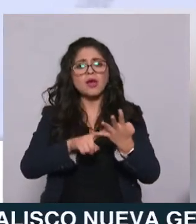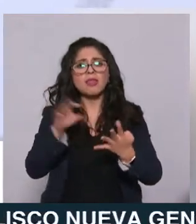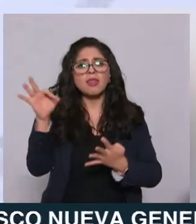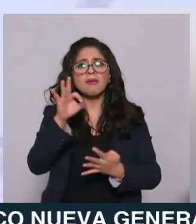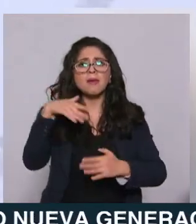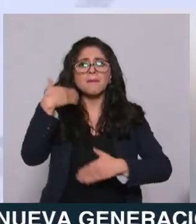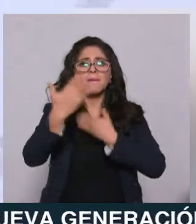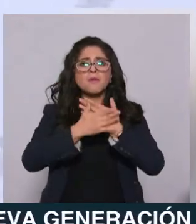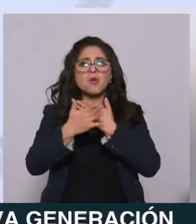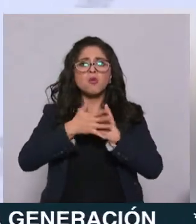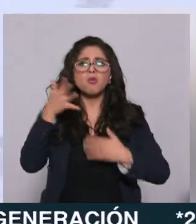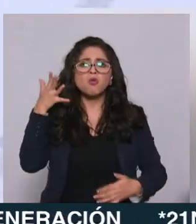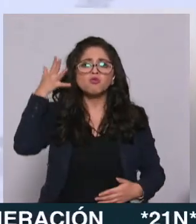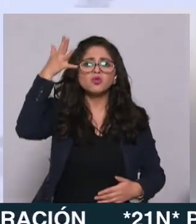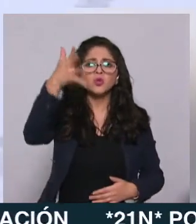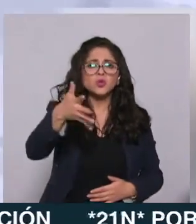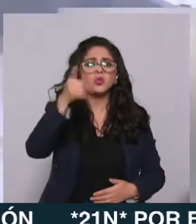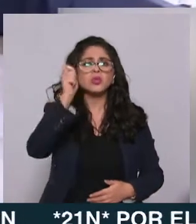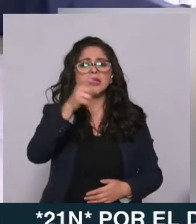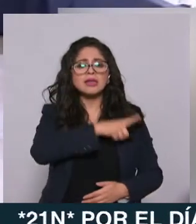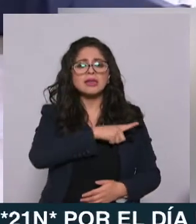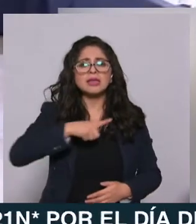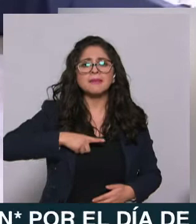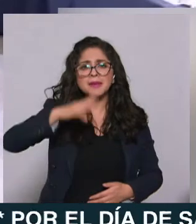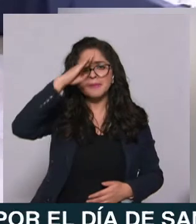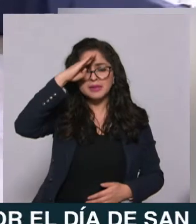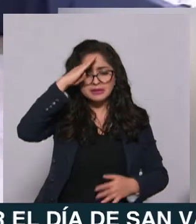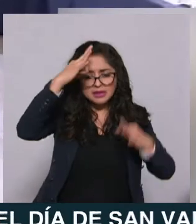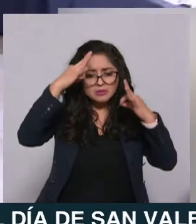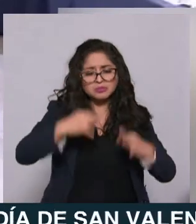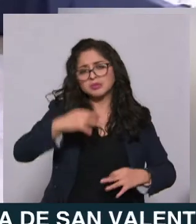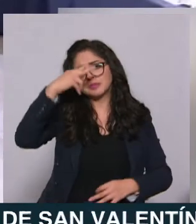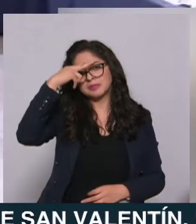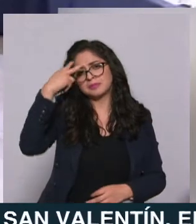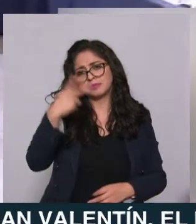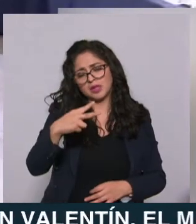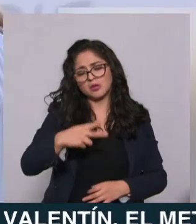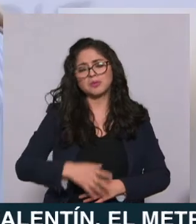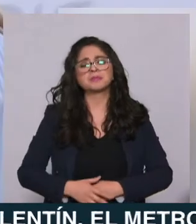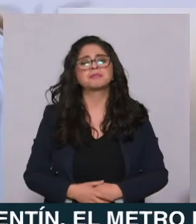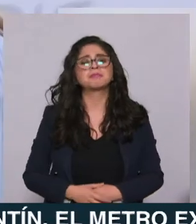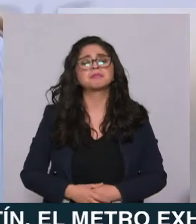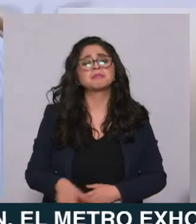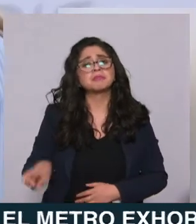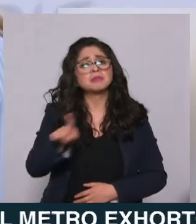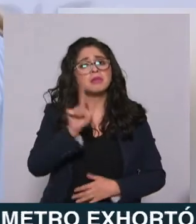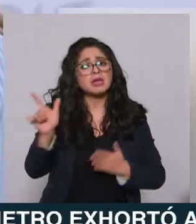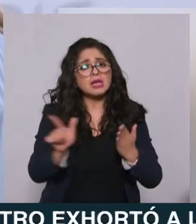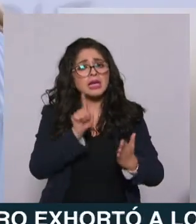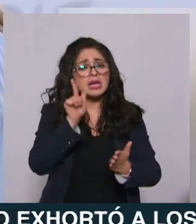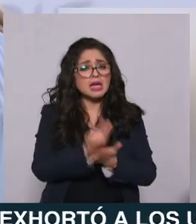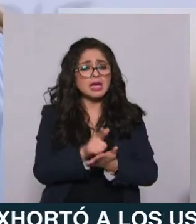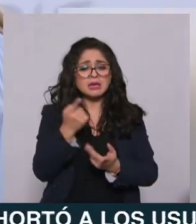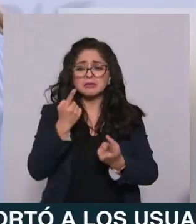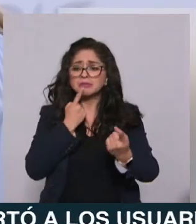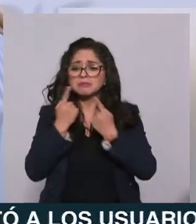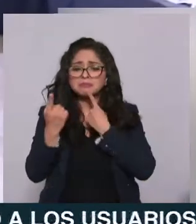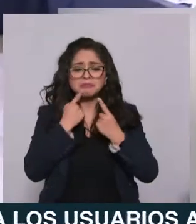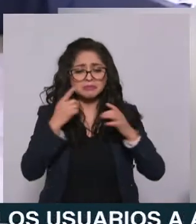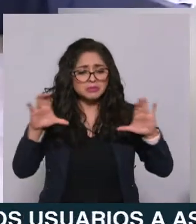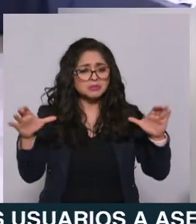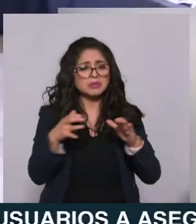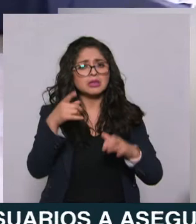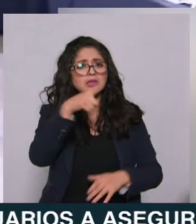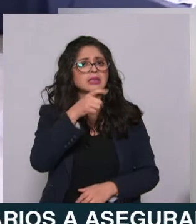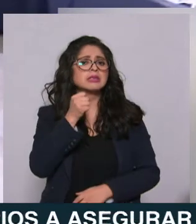futuro, pensar en México. Indicó que el paquete de reformas alcanzará consenso en el Senado de la República, por